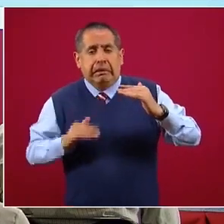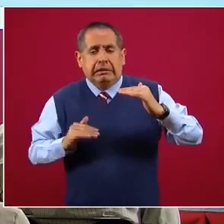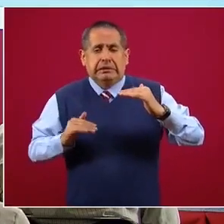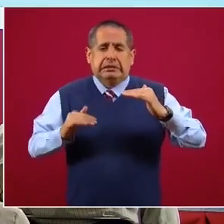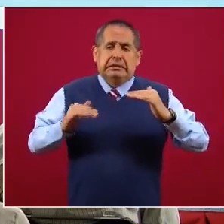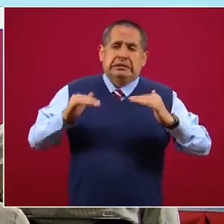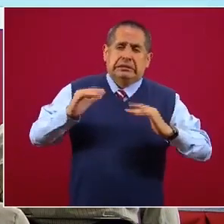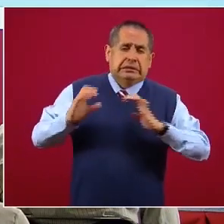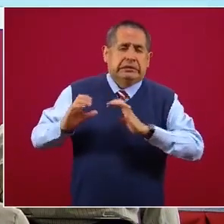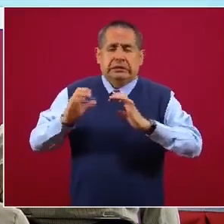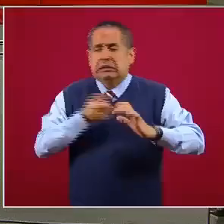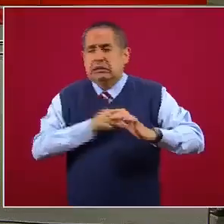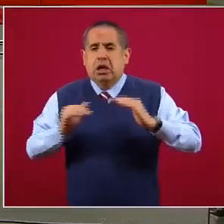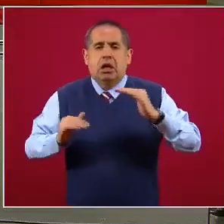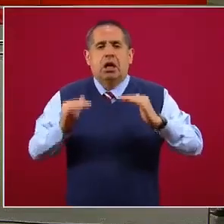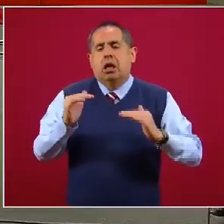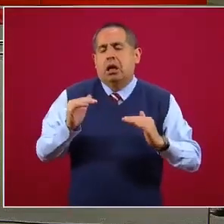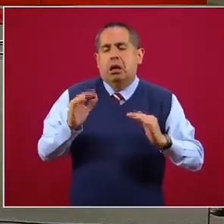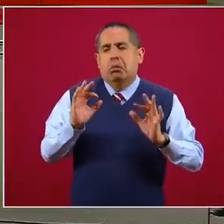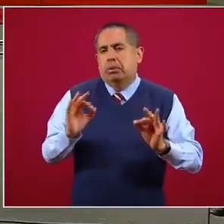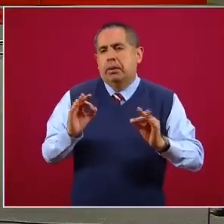agentes infecciosos.